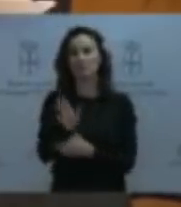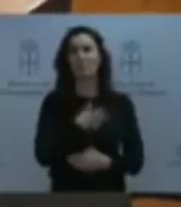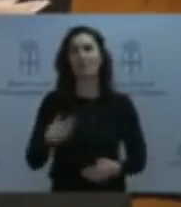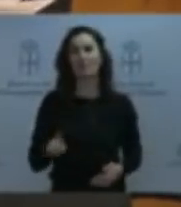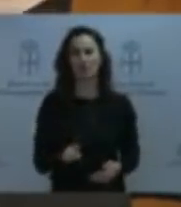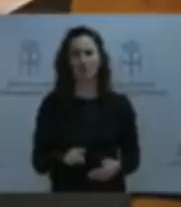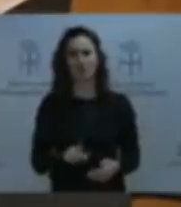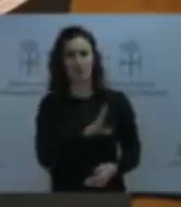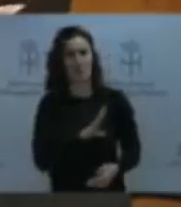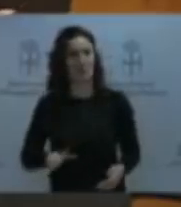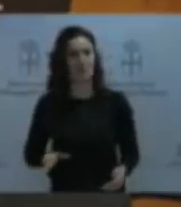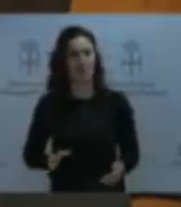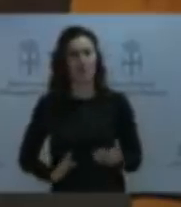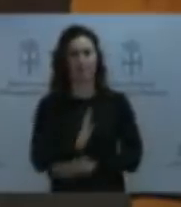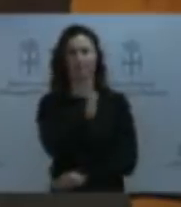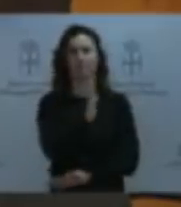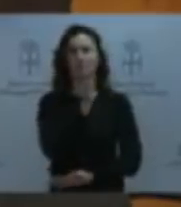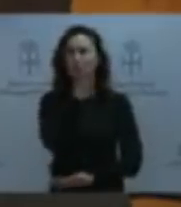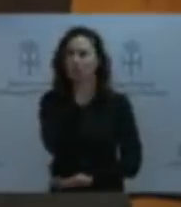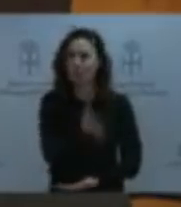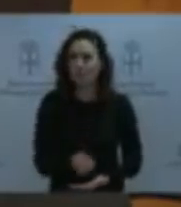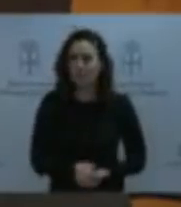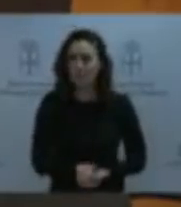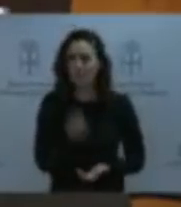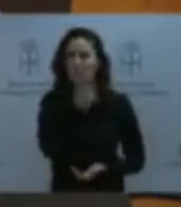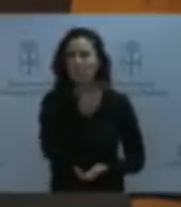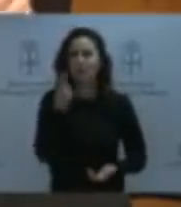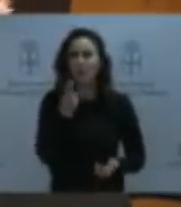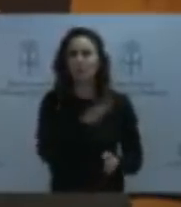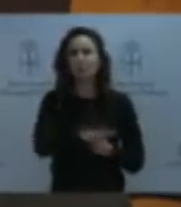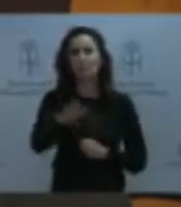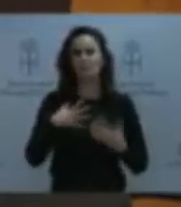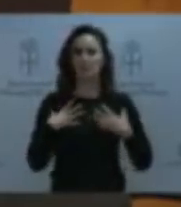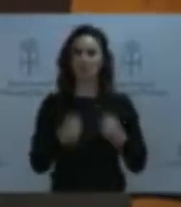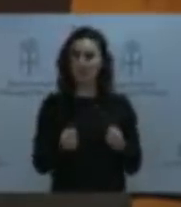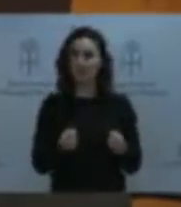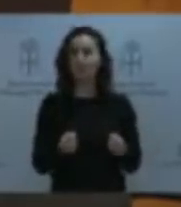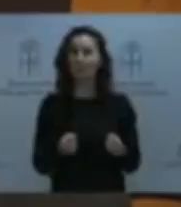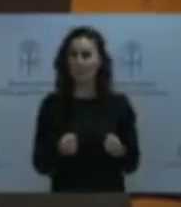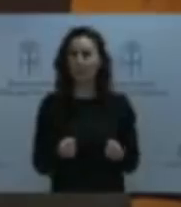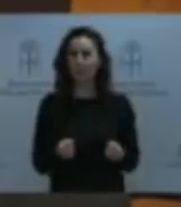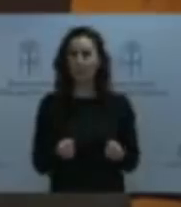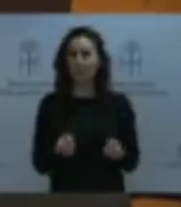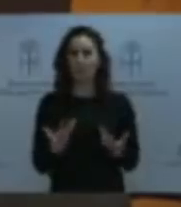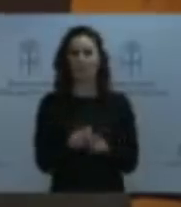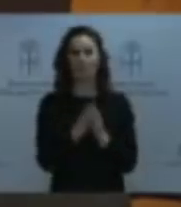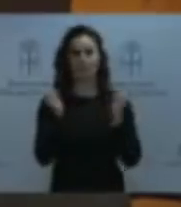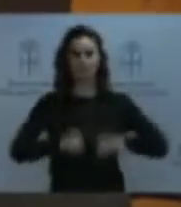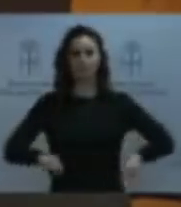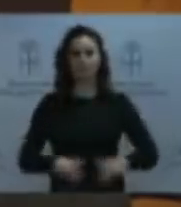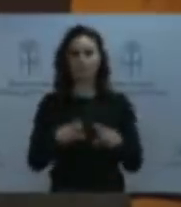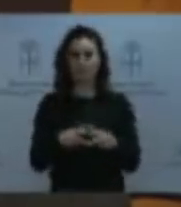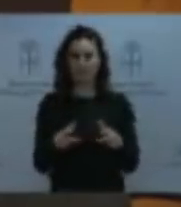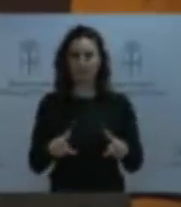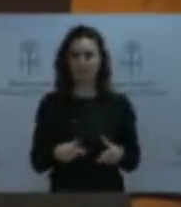los compromisos básicos en materia de sanidad, en materia sanitaria con la concertación social y con el Ministerio de Educación es